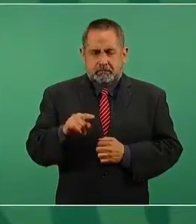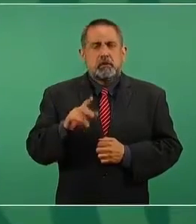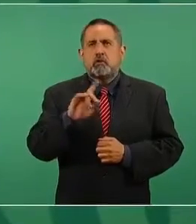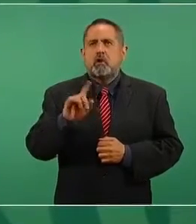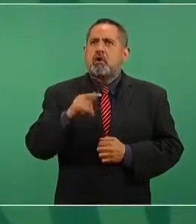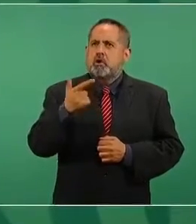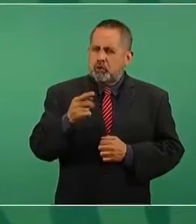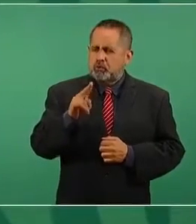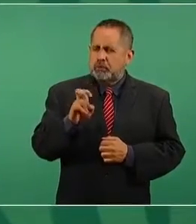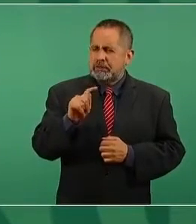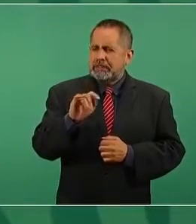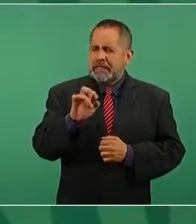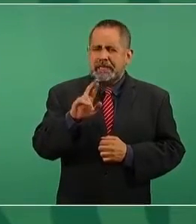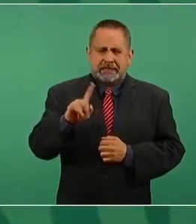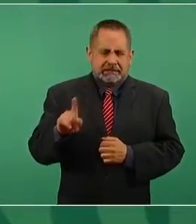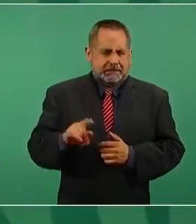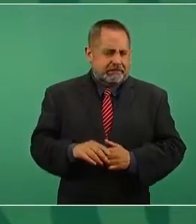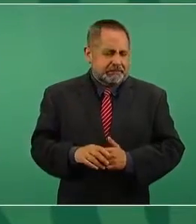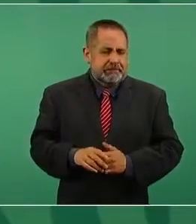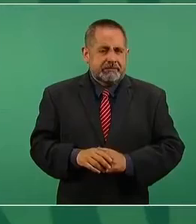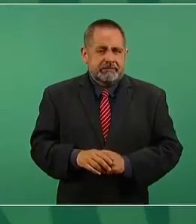Gutiérrez,